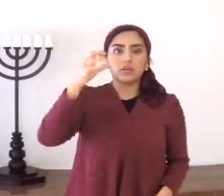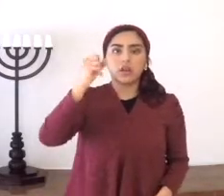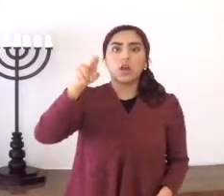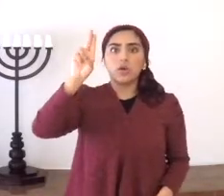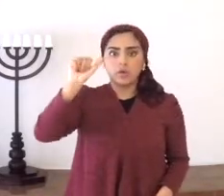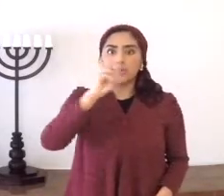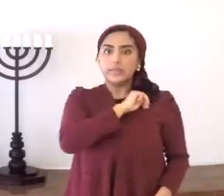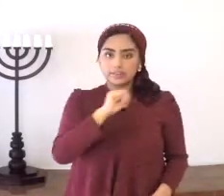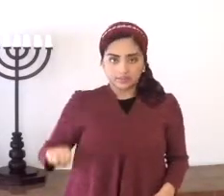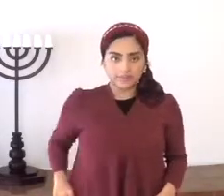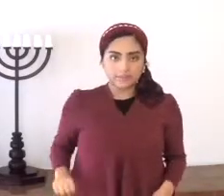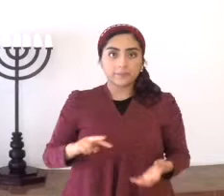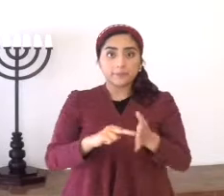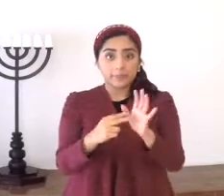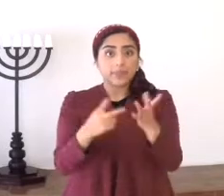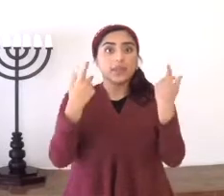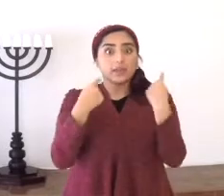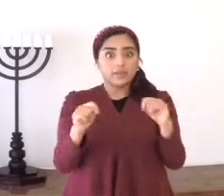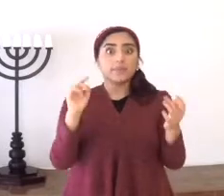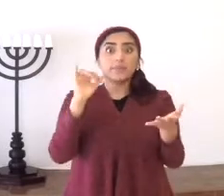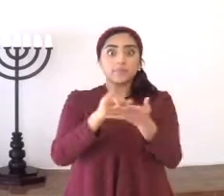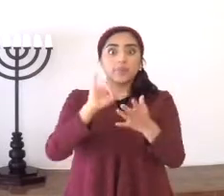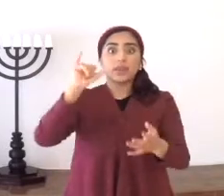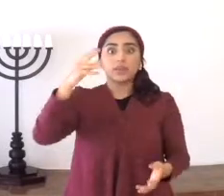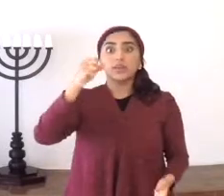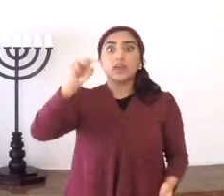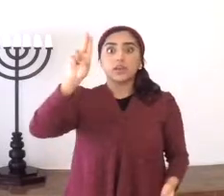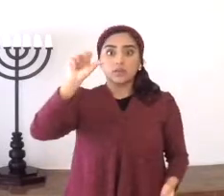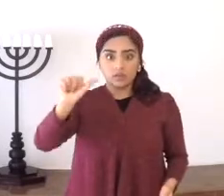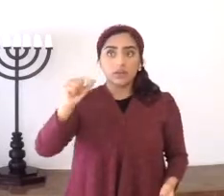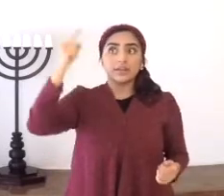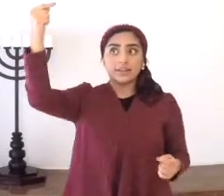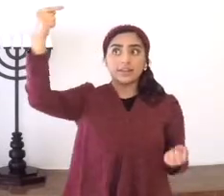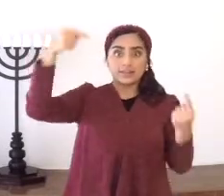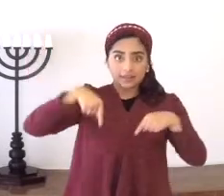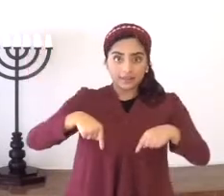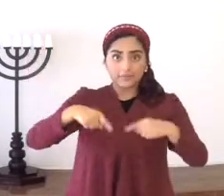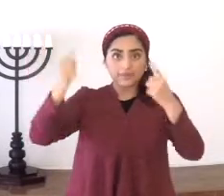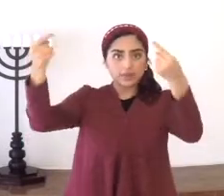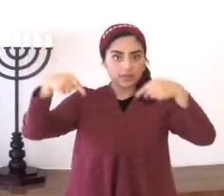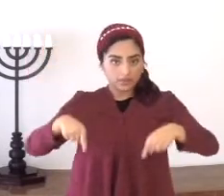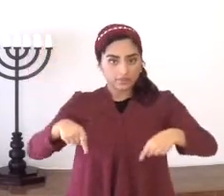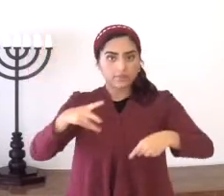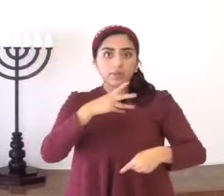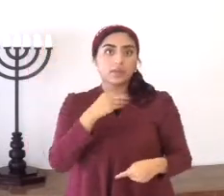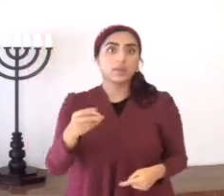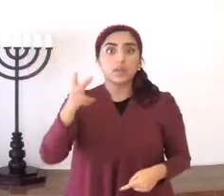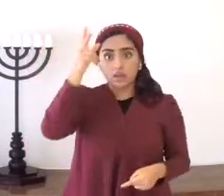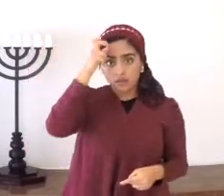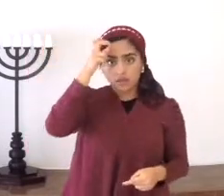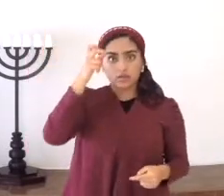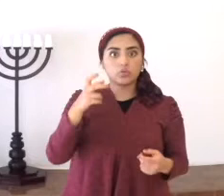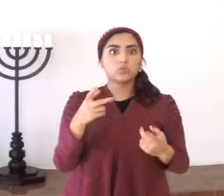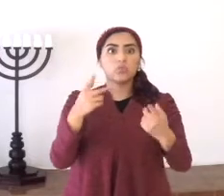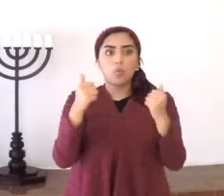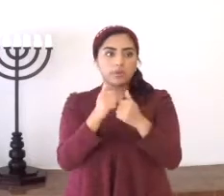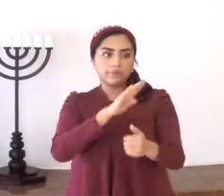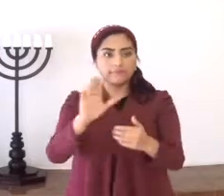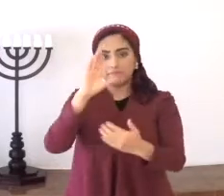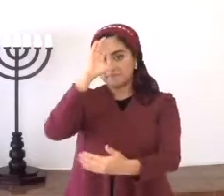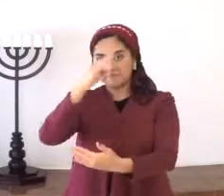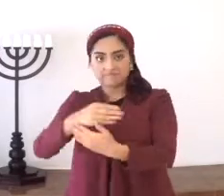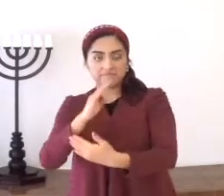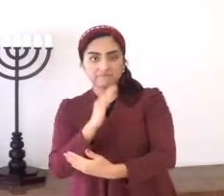¿Quién es la luz? Yahshua HaMashiach. Entonces se trata de que Yahshua vino